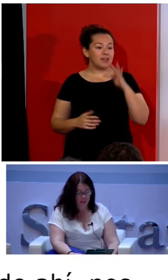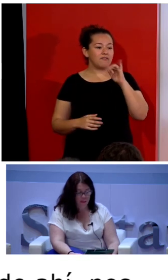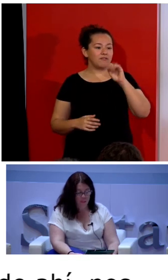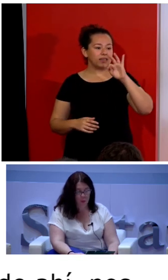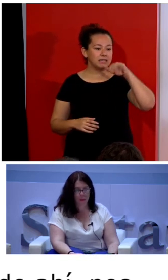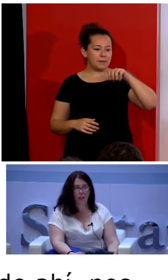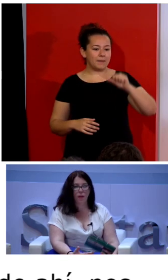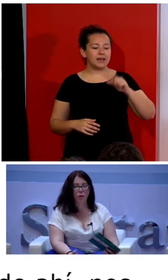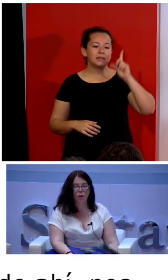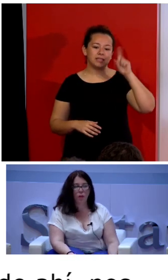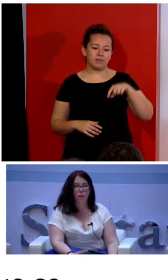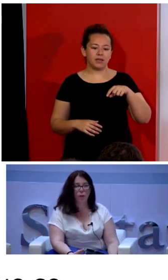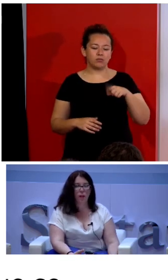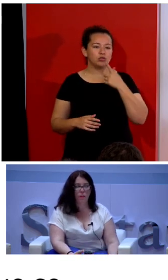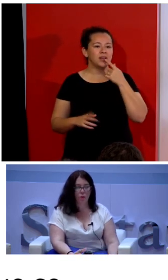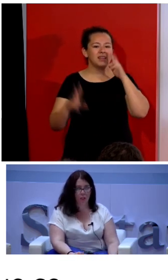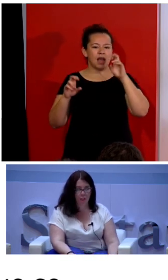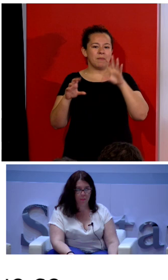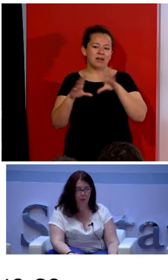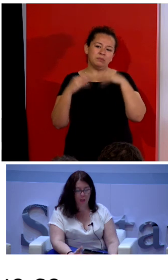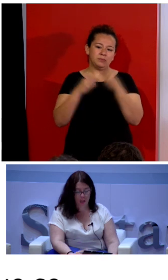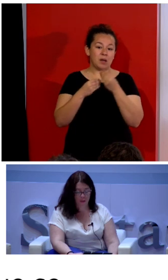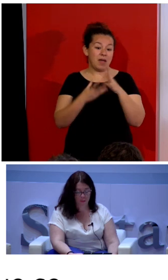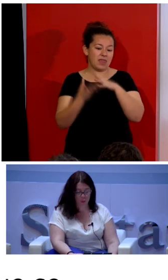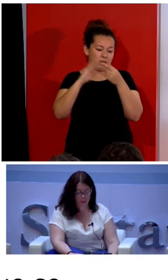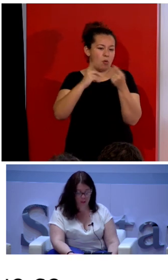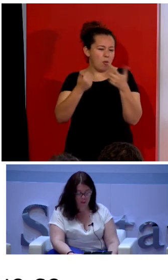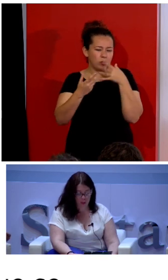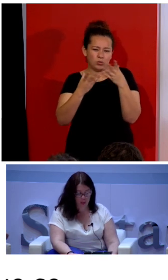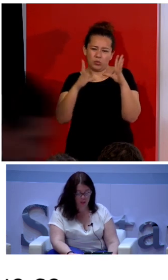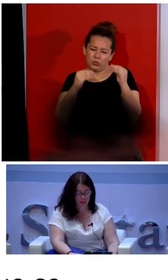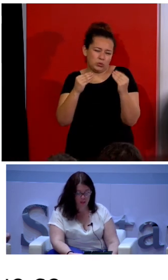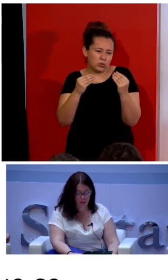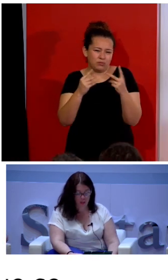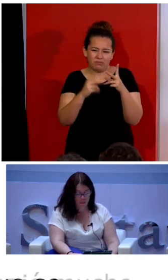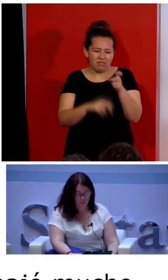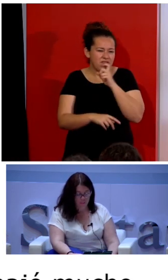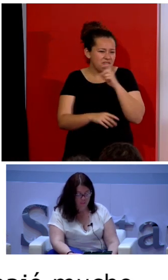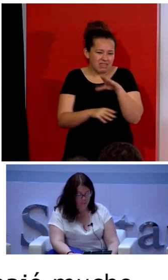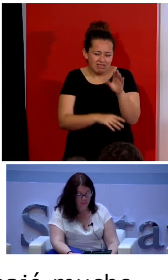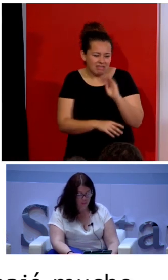también trabajó mucho para adaptarnos a los temas porque eran muchísimos y eran súper difíciles de entender.